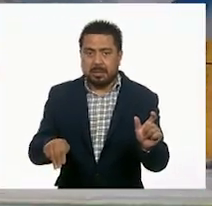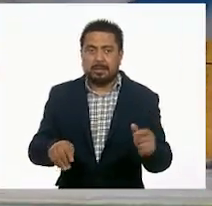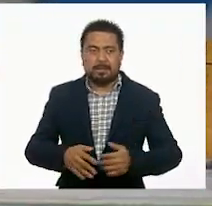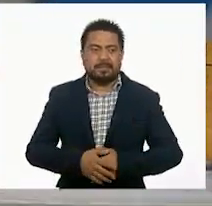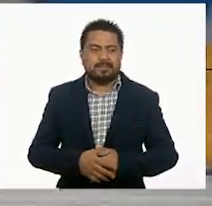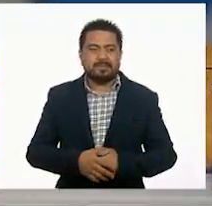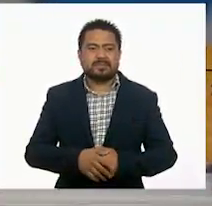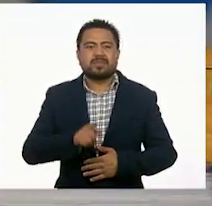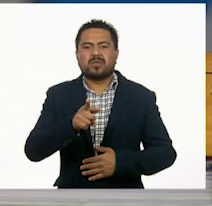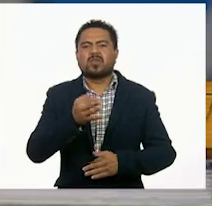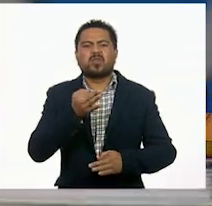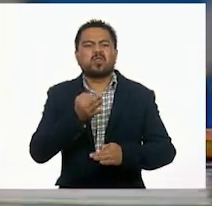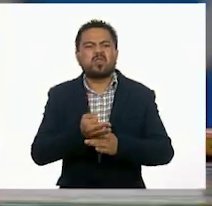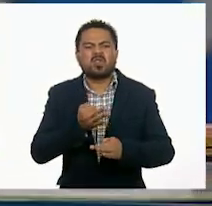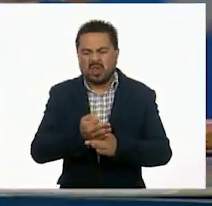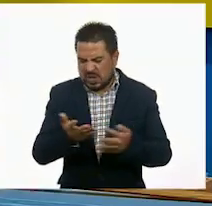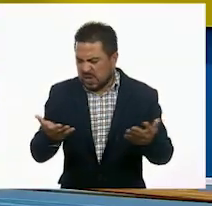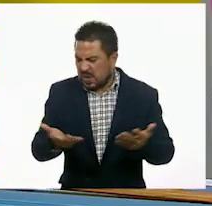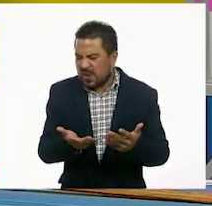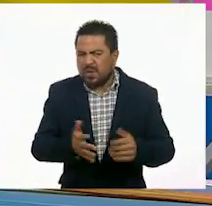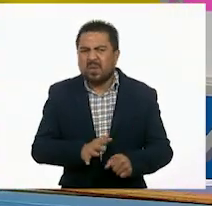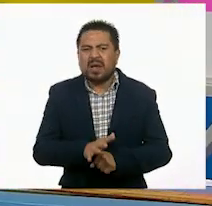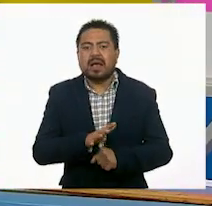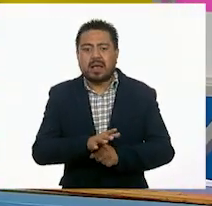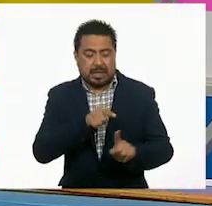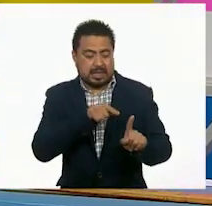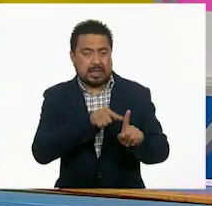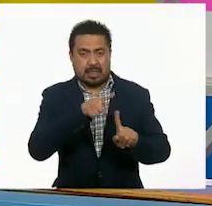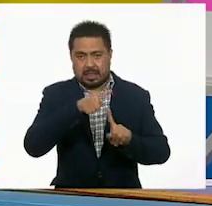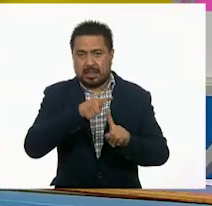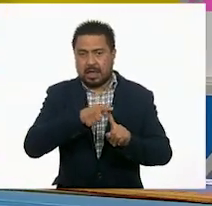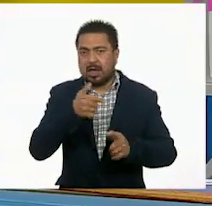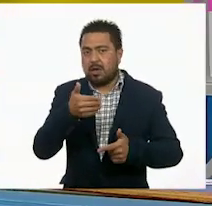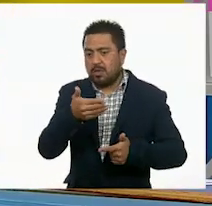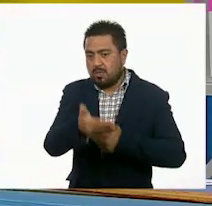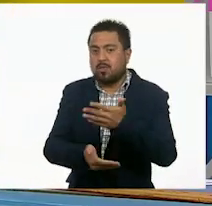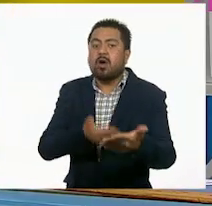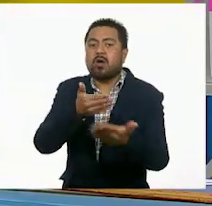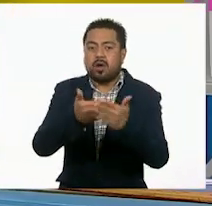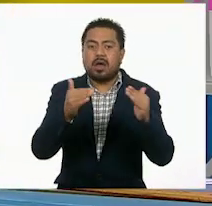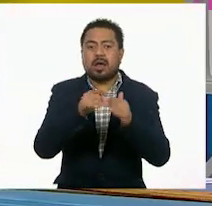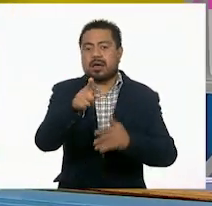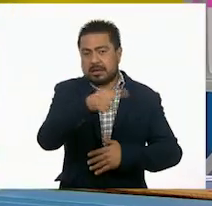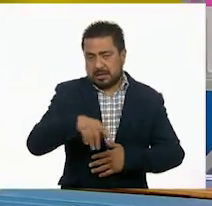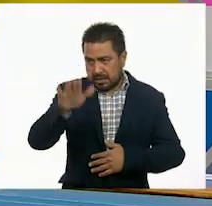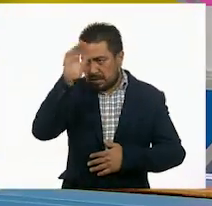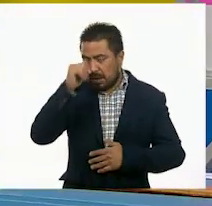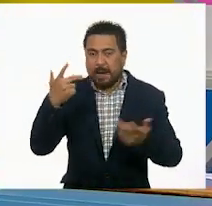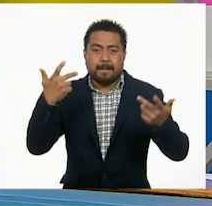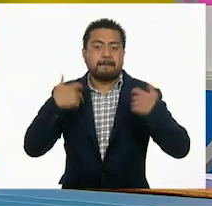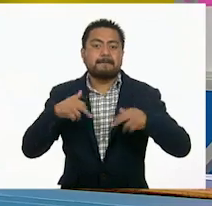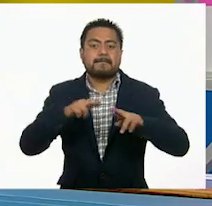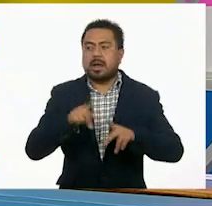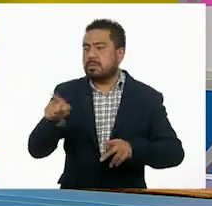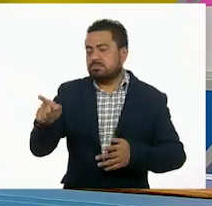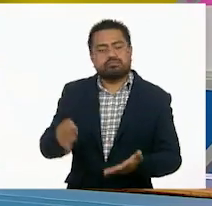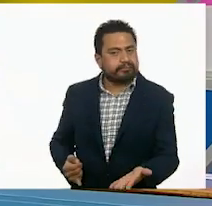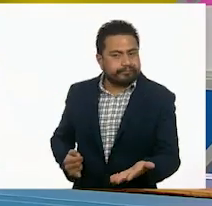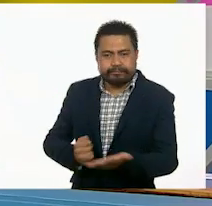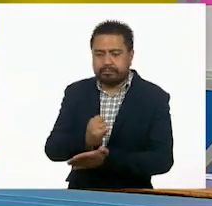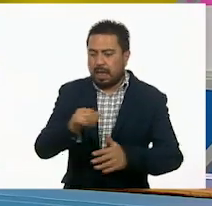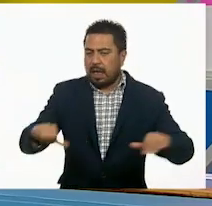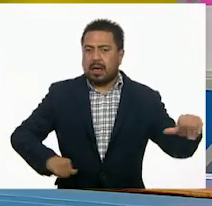Oh. ¿Qué vamos a hacer? Y esta es una tarea que quiero proponerles en casa. Recuerden que sus maestros son los que determinan